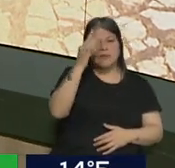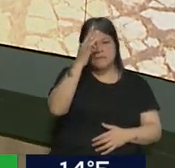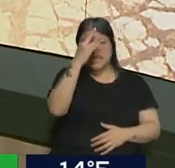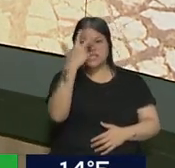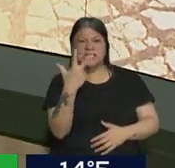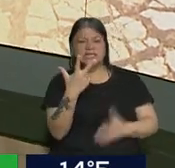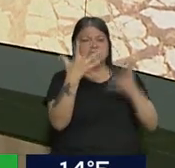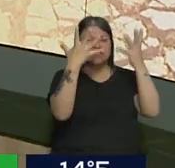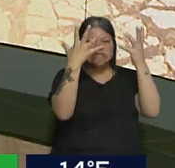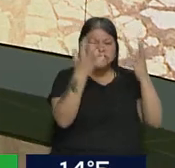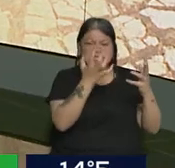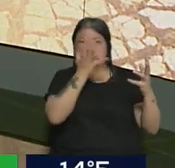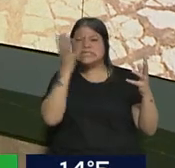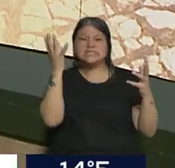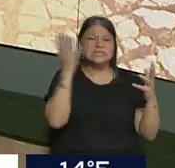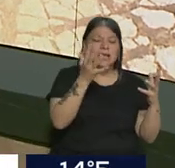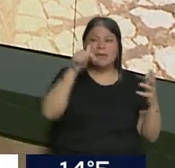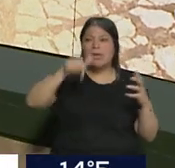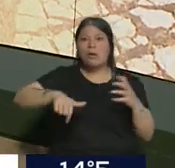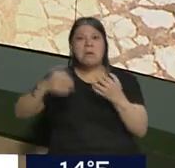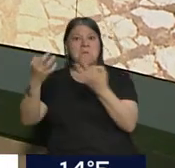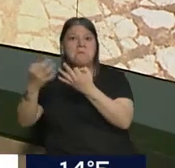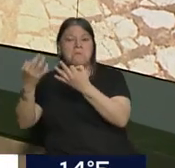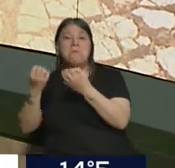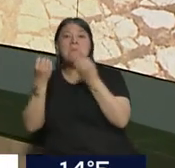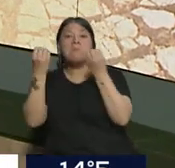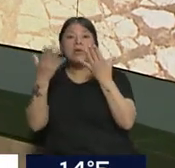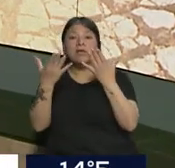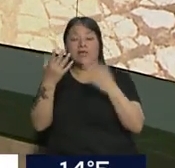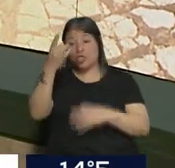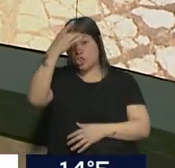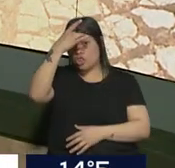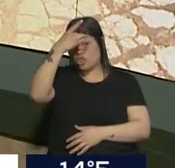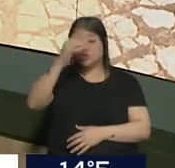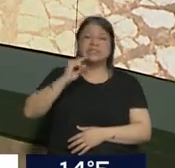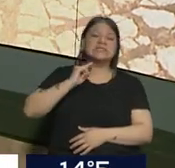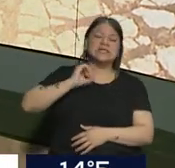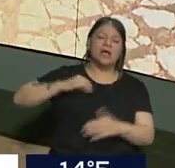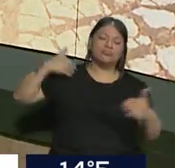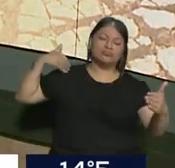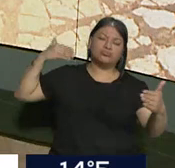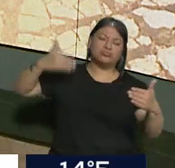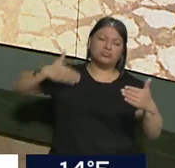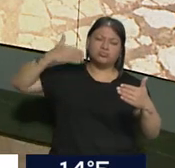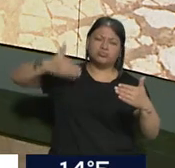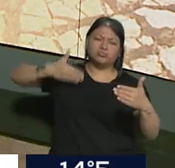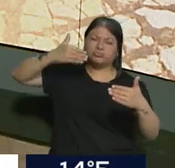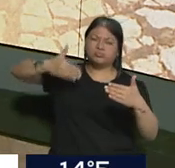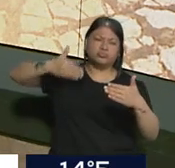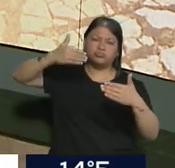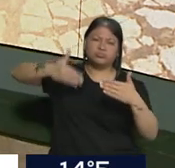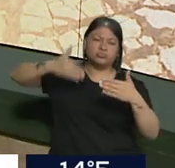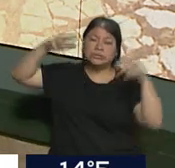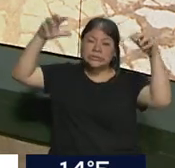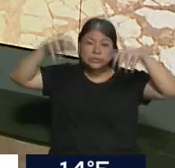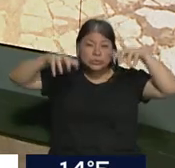entonces durante este 23 y 24? Bueno, porque durante los últimos 12 y 13 años es que hubo esta sequía